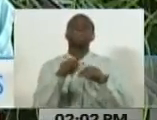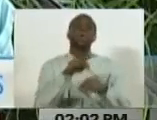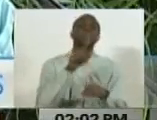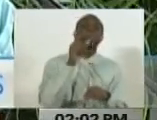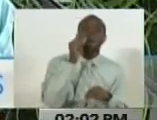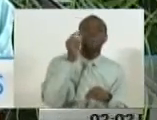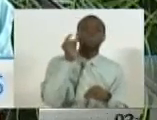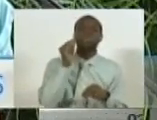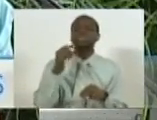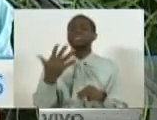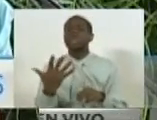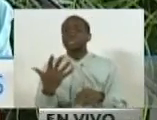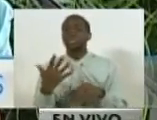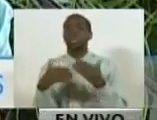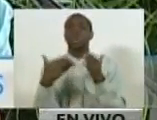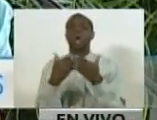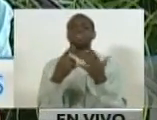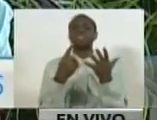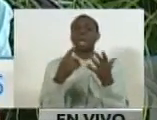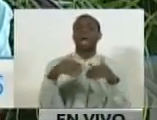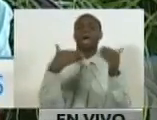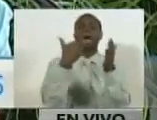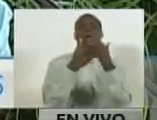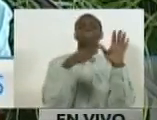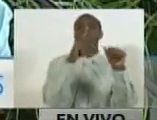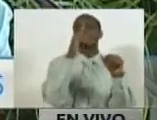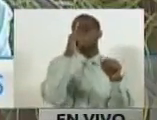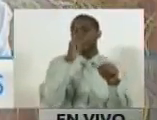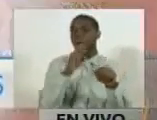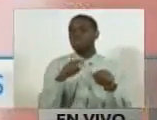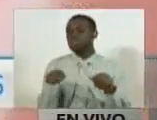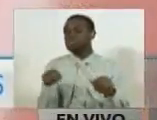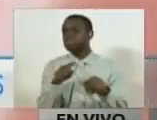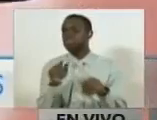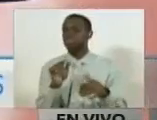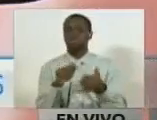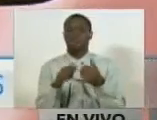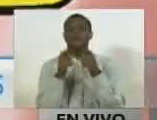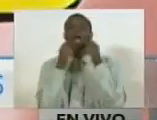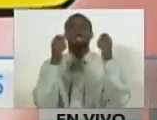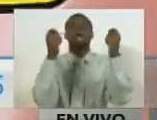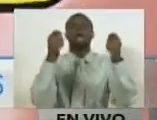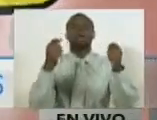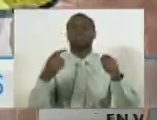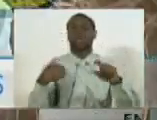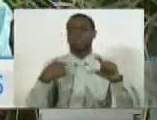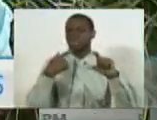10, 12 años. No le voy a hacer propaganda por aquí.